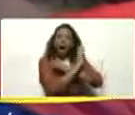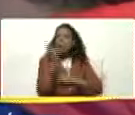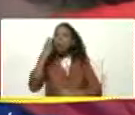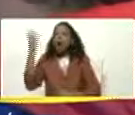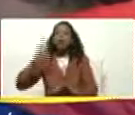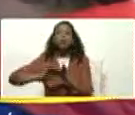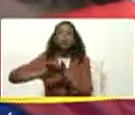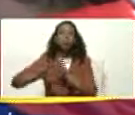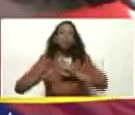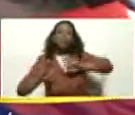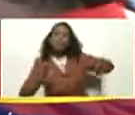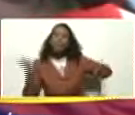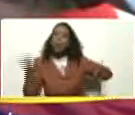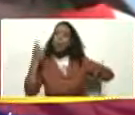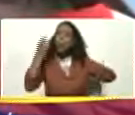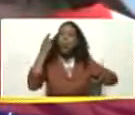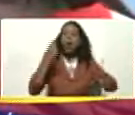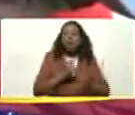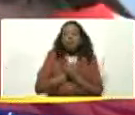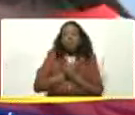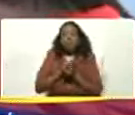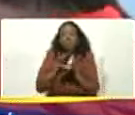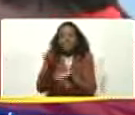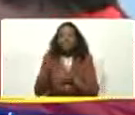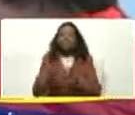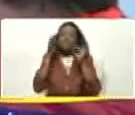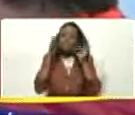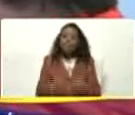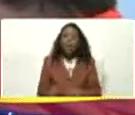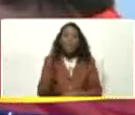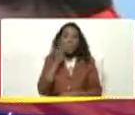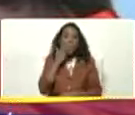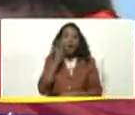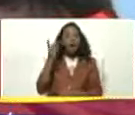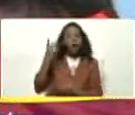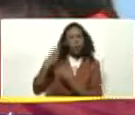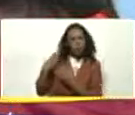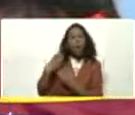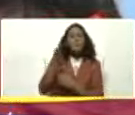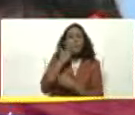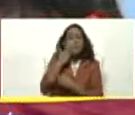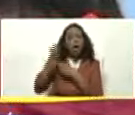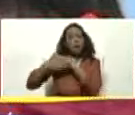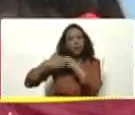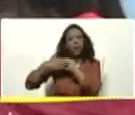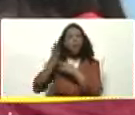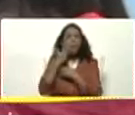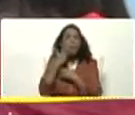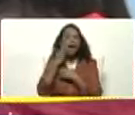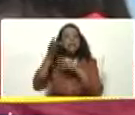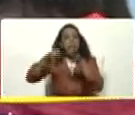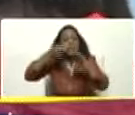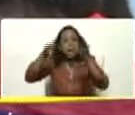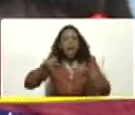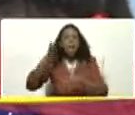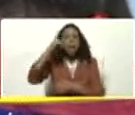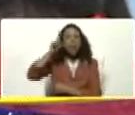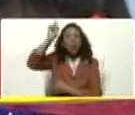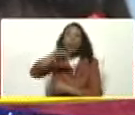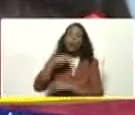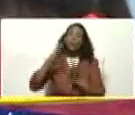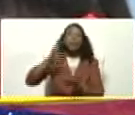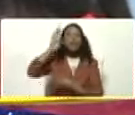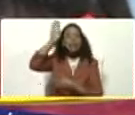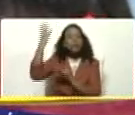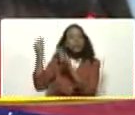solución amorosa Genial porque mi madre decía araca tú sabes mi madre Teresa que está en los cielos y que me